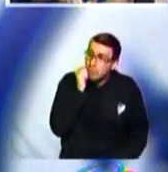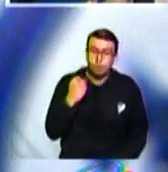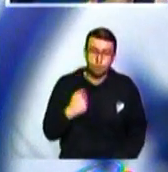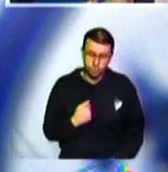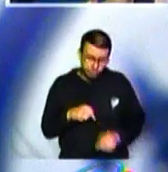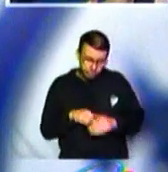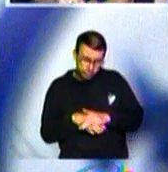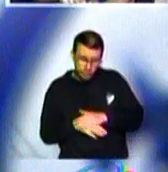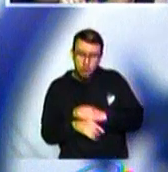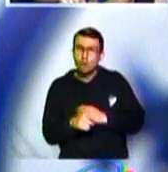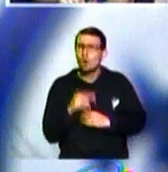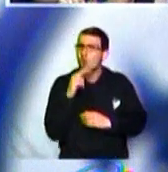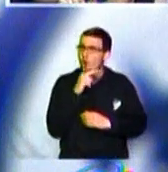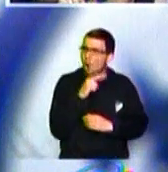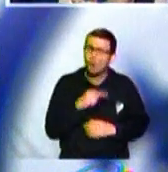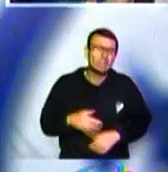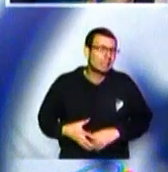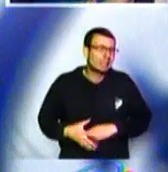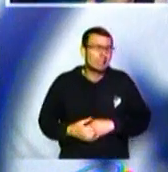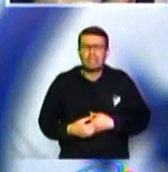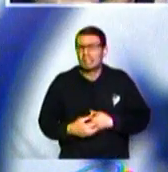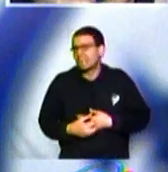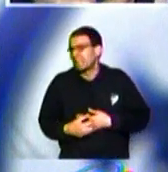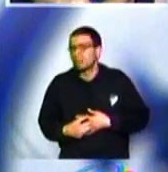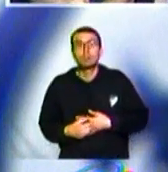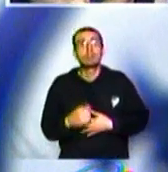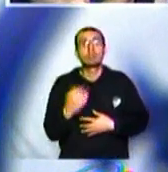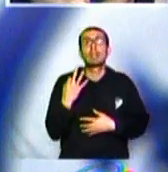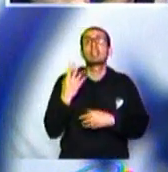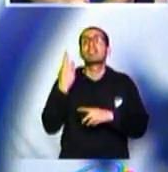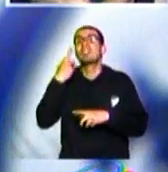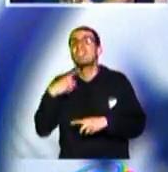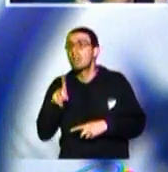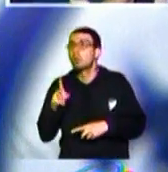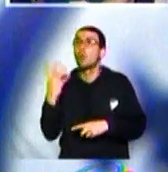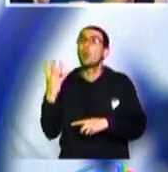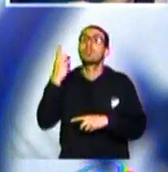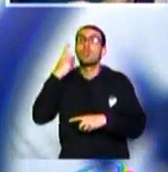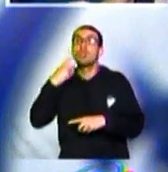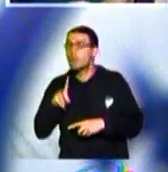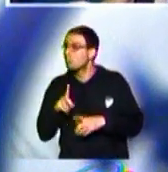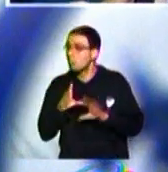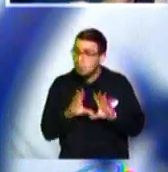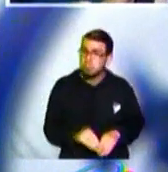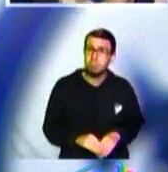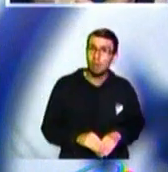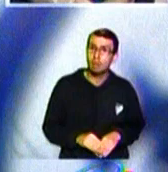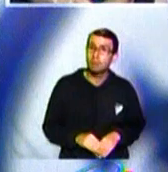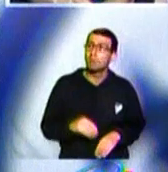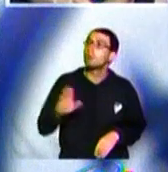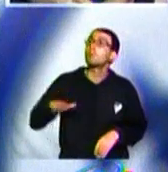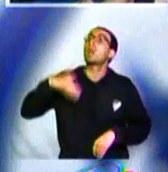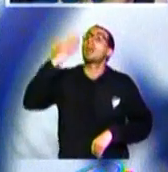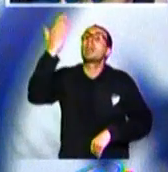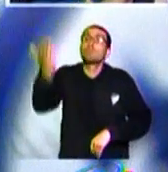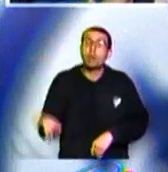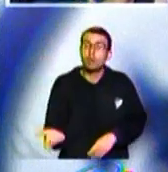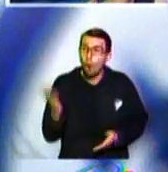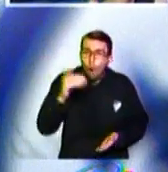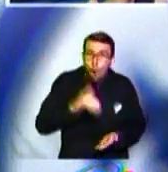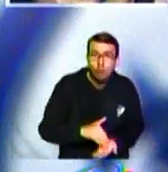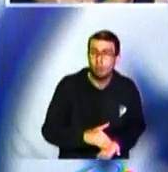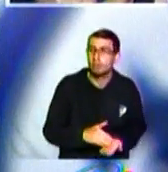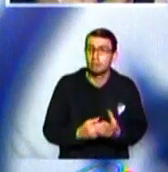rojitas, después me arden mucho y después en 3 o 4 días ya no las tengo. Y al mes, 2 o 3 meses vuelve a aparecer. Puede o